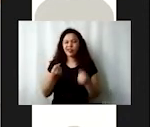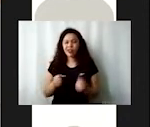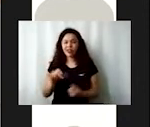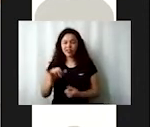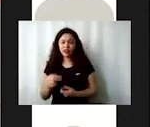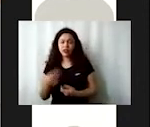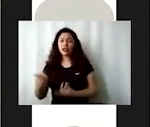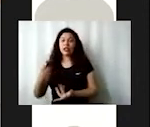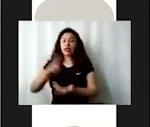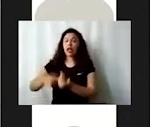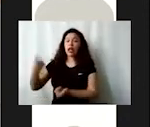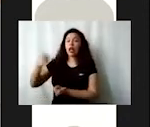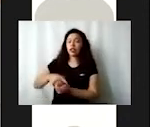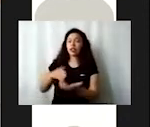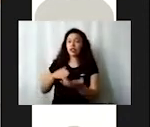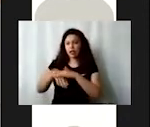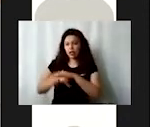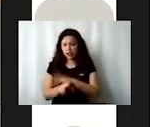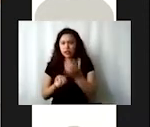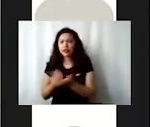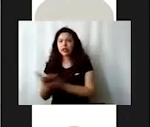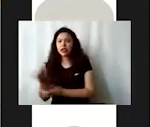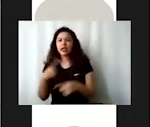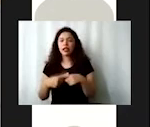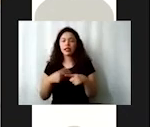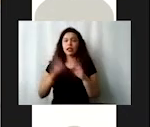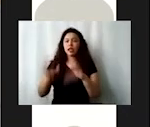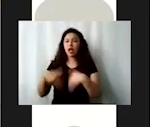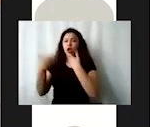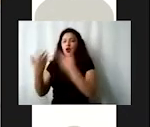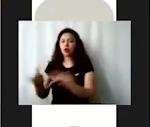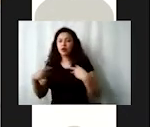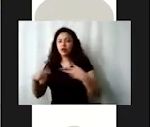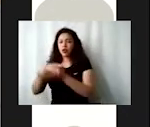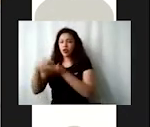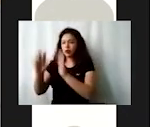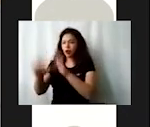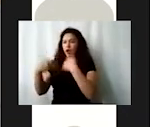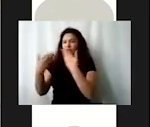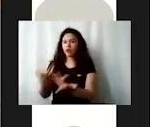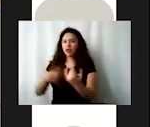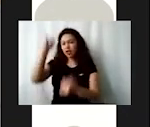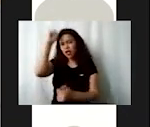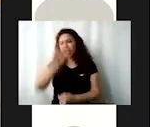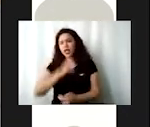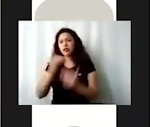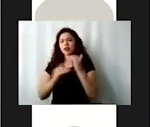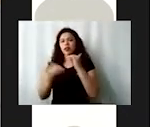proveedor interno, entradas y salidas, externo, clientes externos? ¿Quién es su superior inmediato? ¿Usted qué le